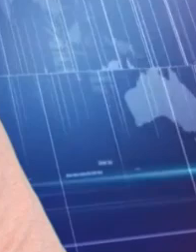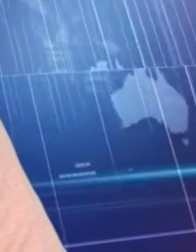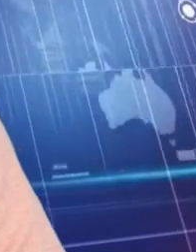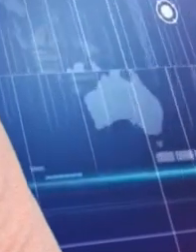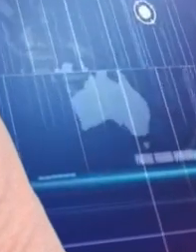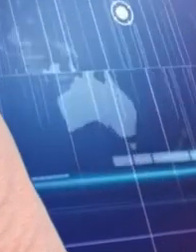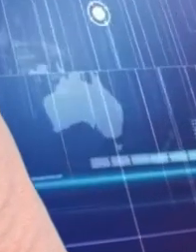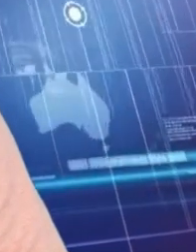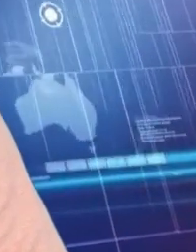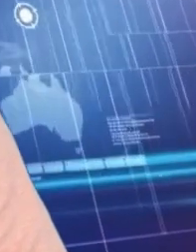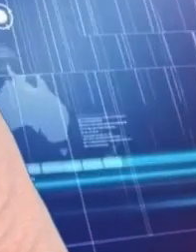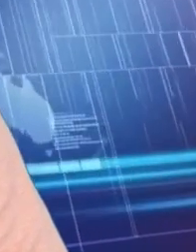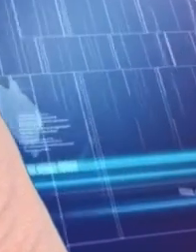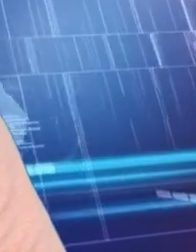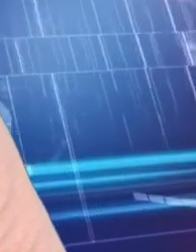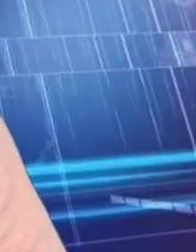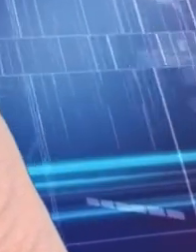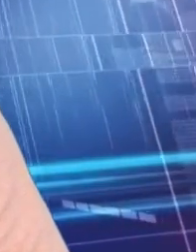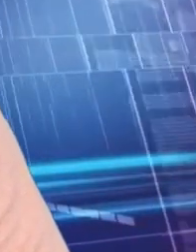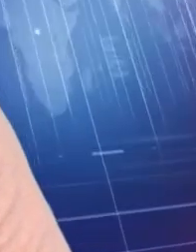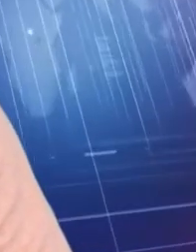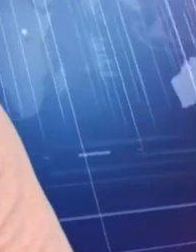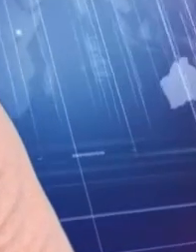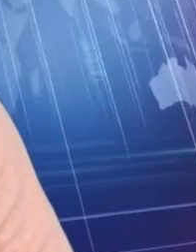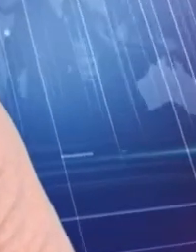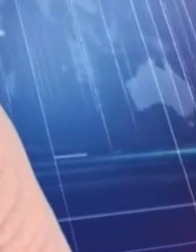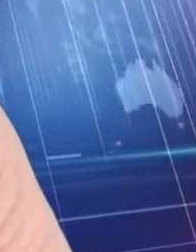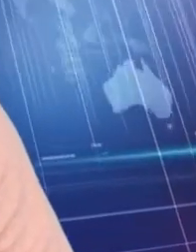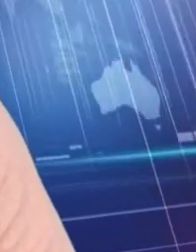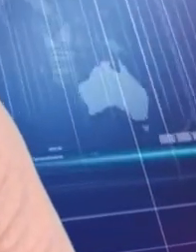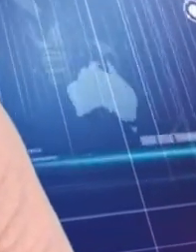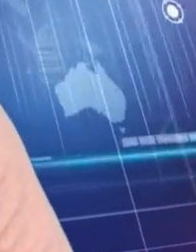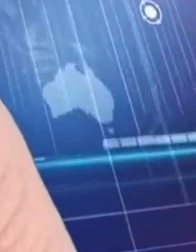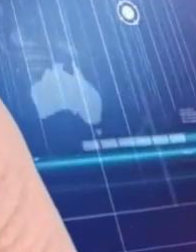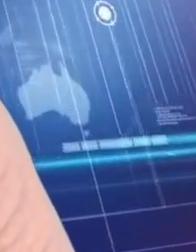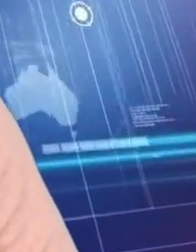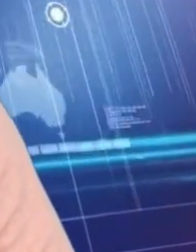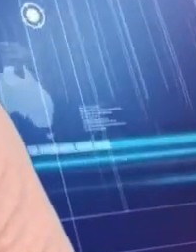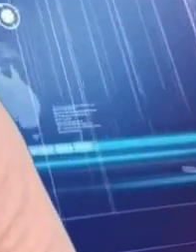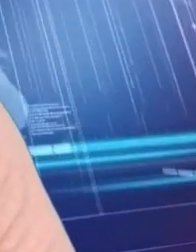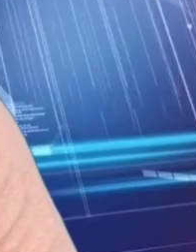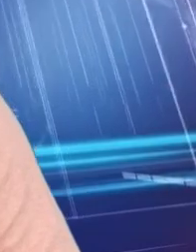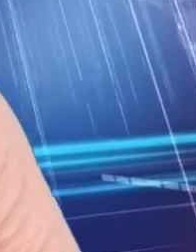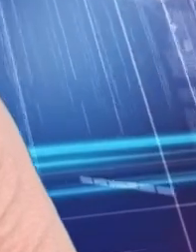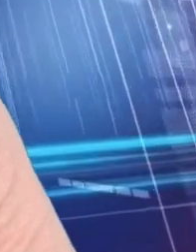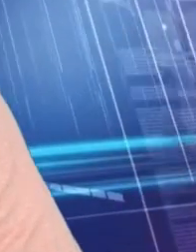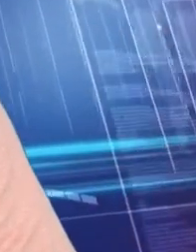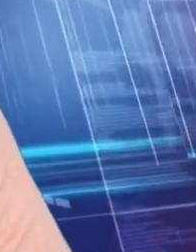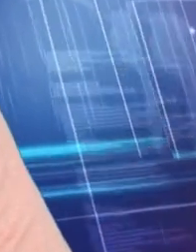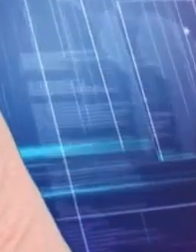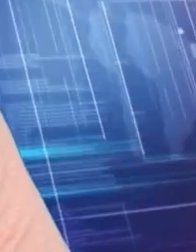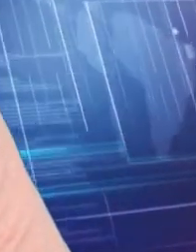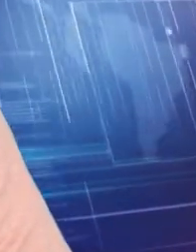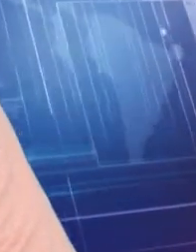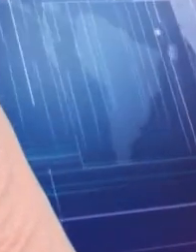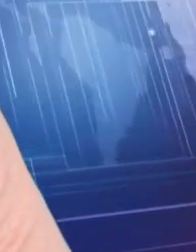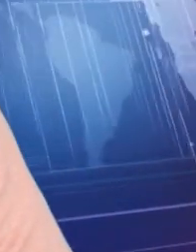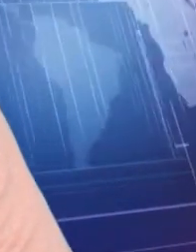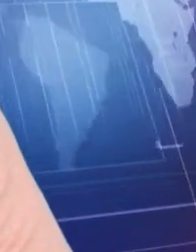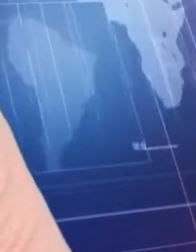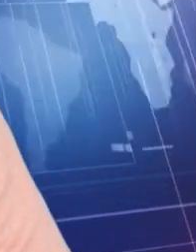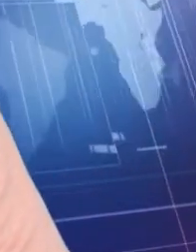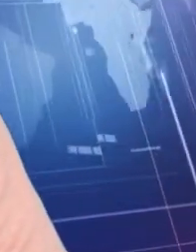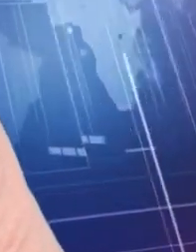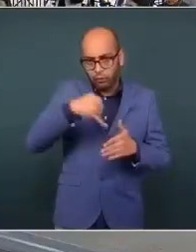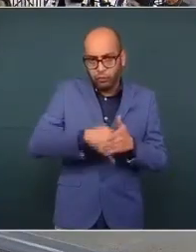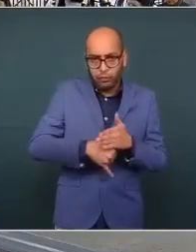en el avión. Incluso señaló la propia esposa que parecía que la iban a golpear, y que sin embargo al final mantuvo la paciencia.